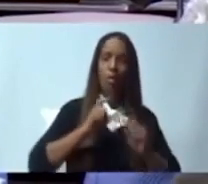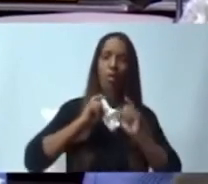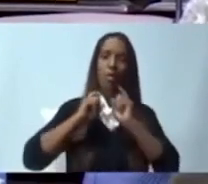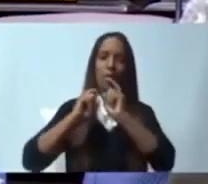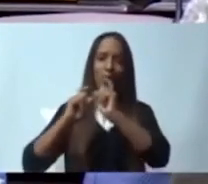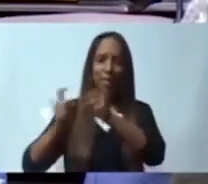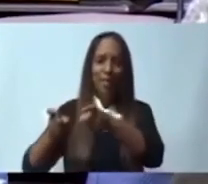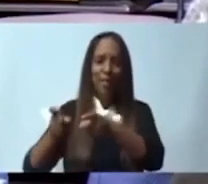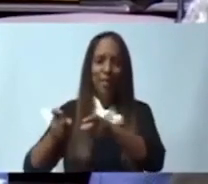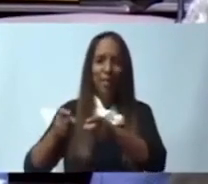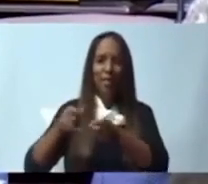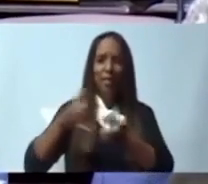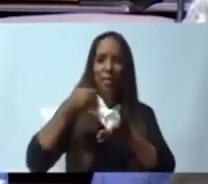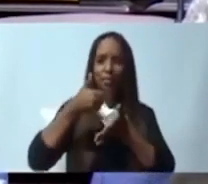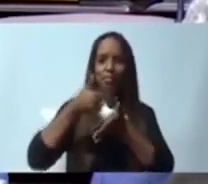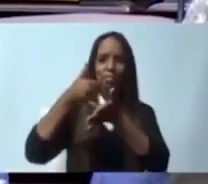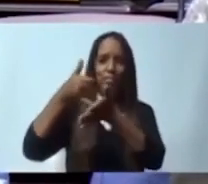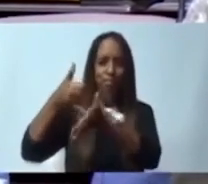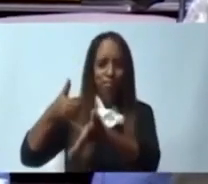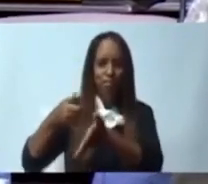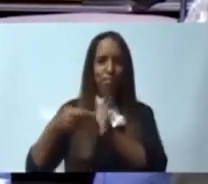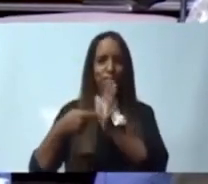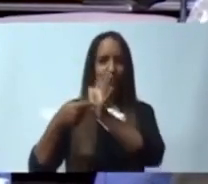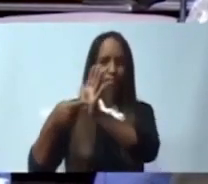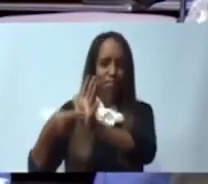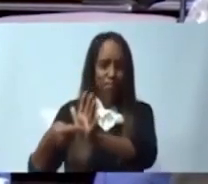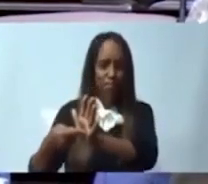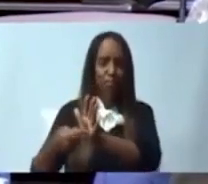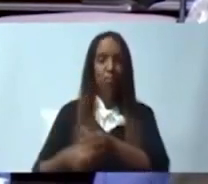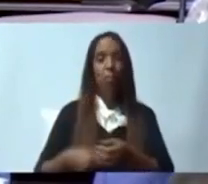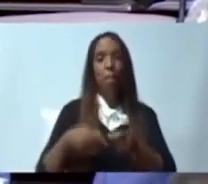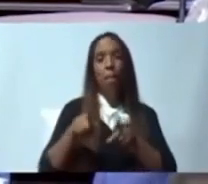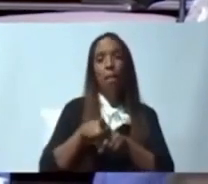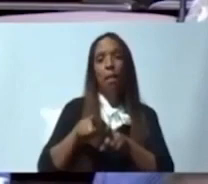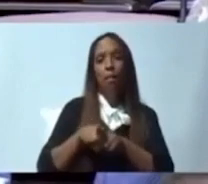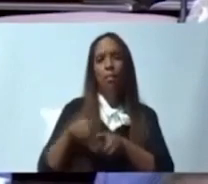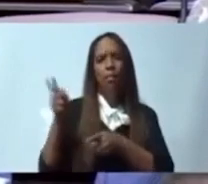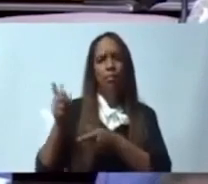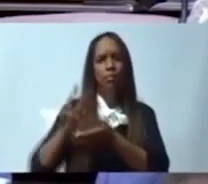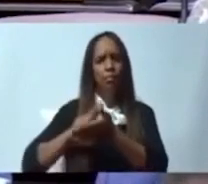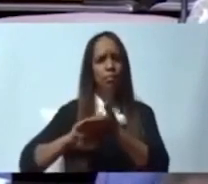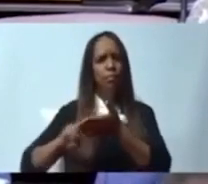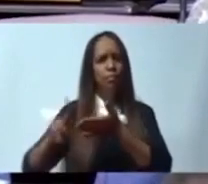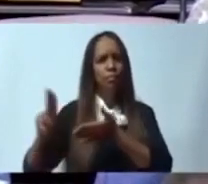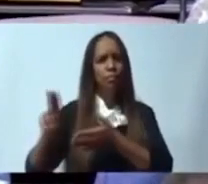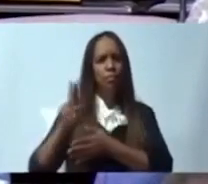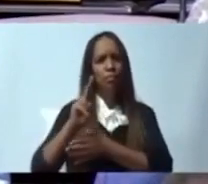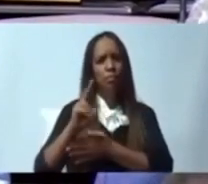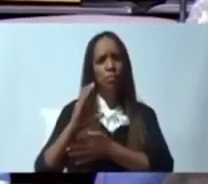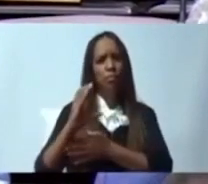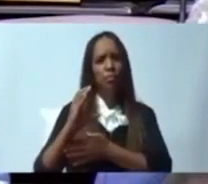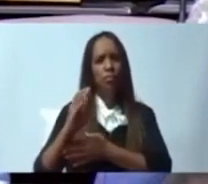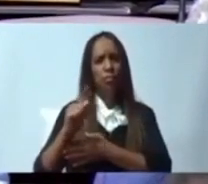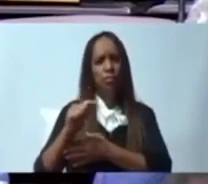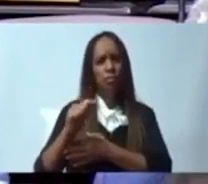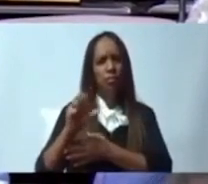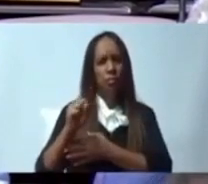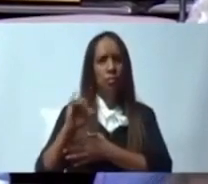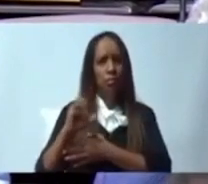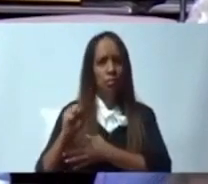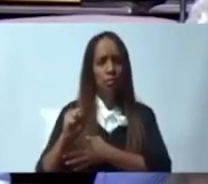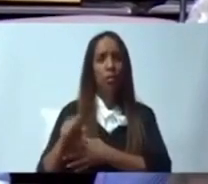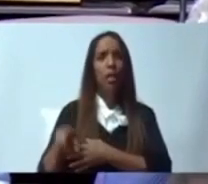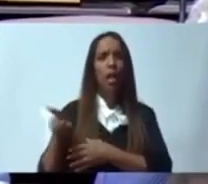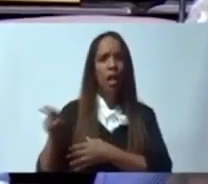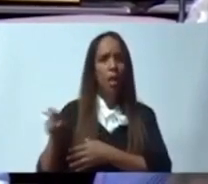Estado. Ella está siendo procesada por un juez de la Suprema Corte de Justicia, un juez de instrucción. Así hay otros diputados